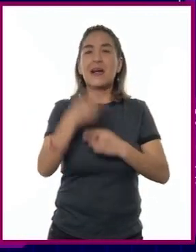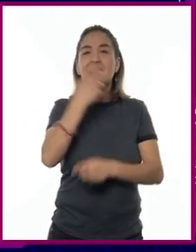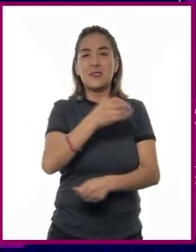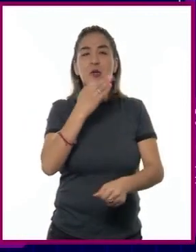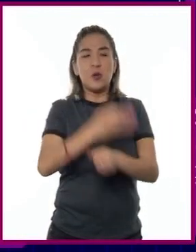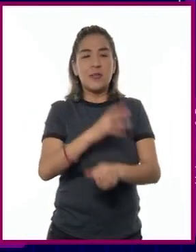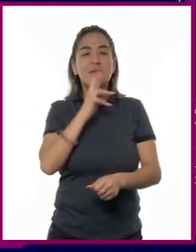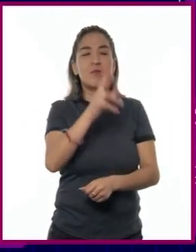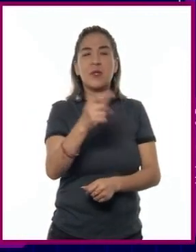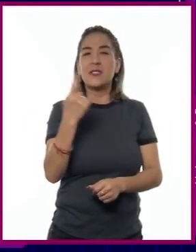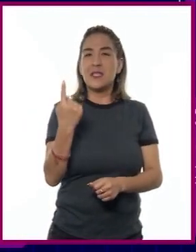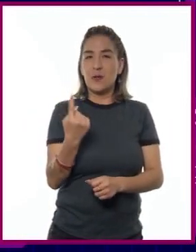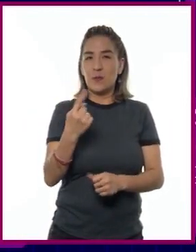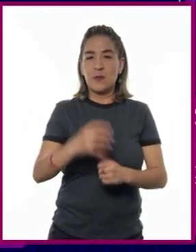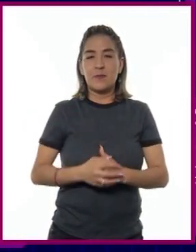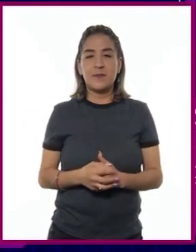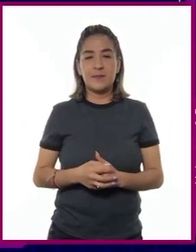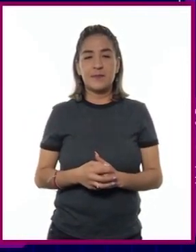opción 1.